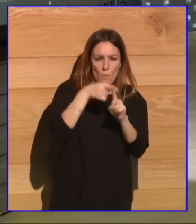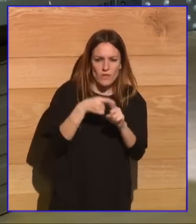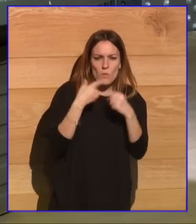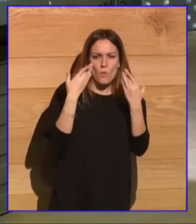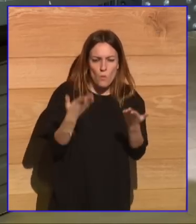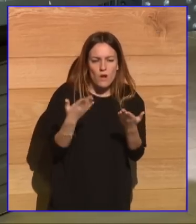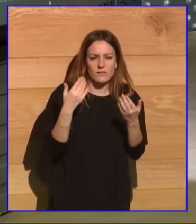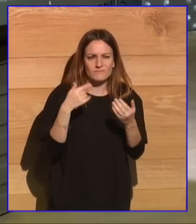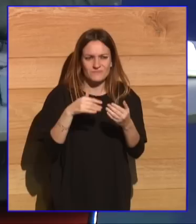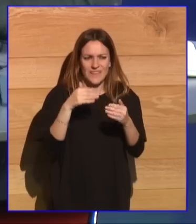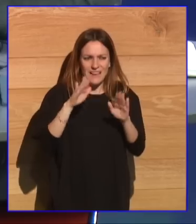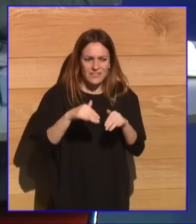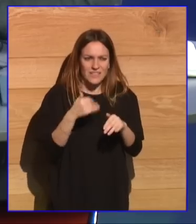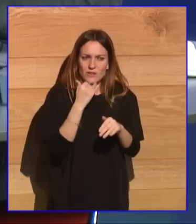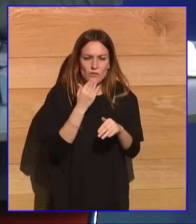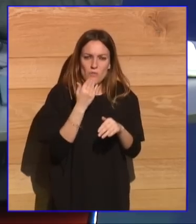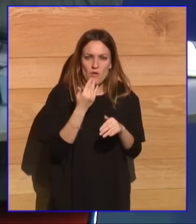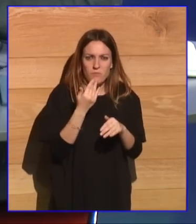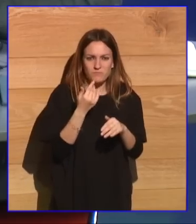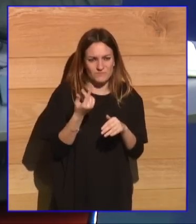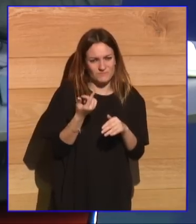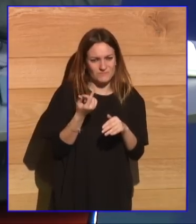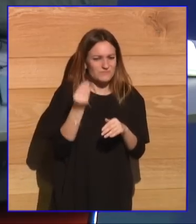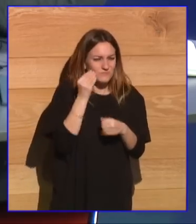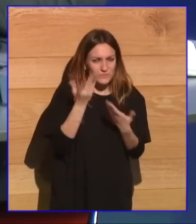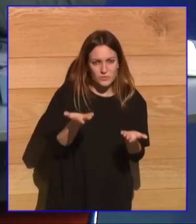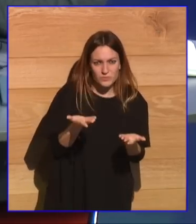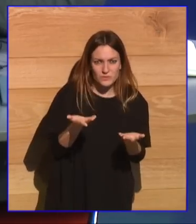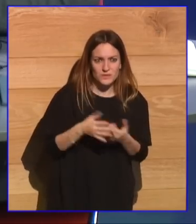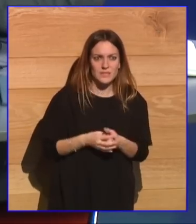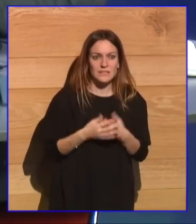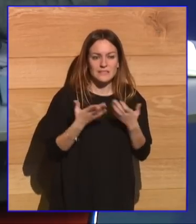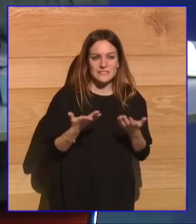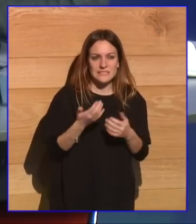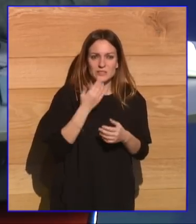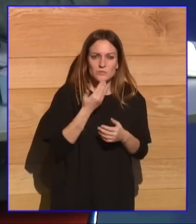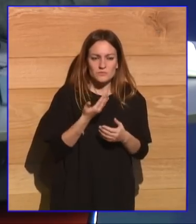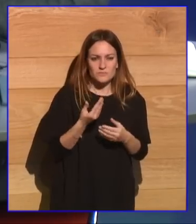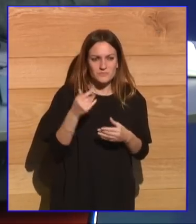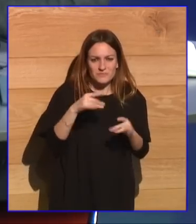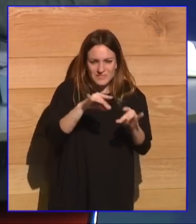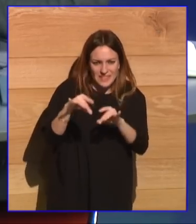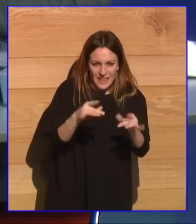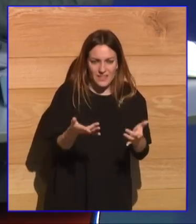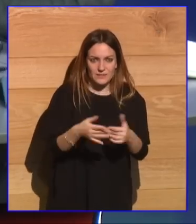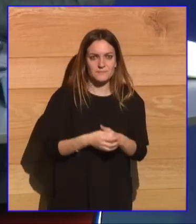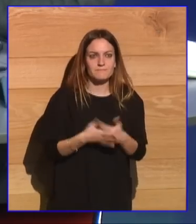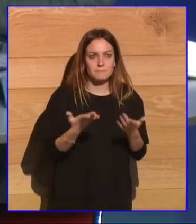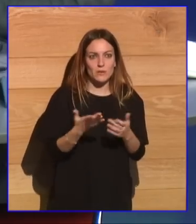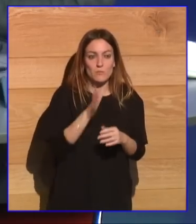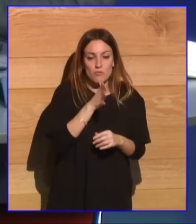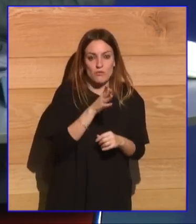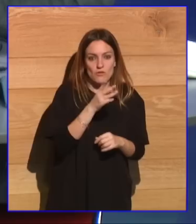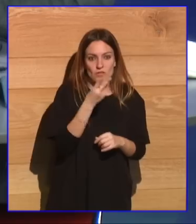filosófico de fondo en realidad es bastante ridículo y que se muere en sí mismo. Pero precisamente por tener a tres